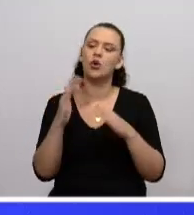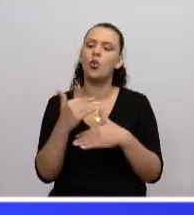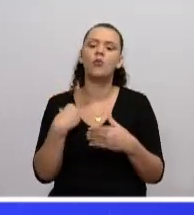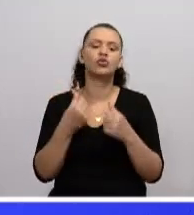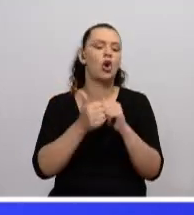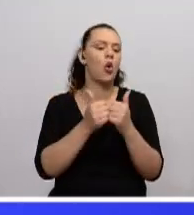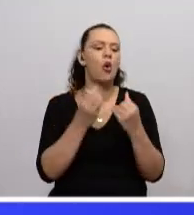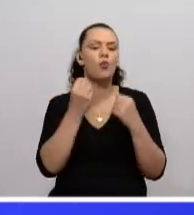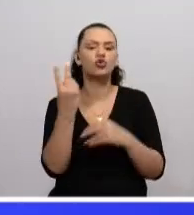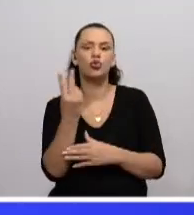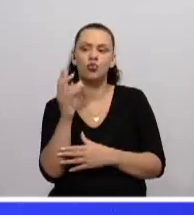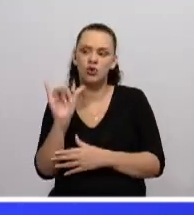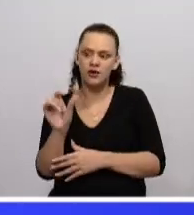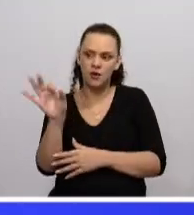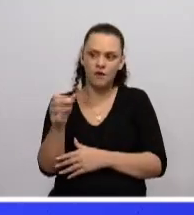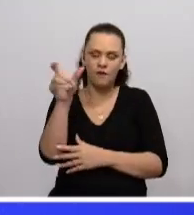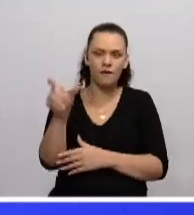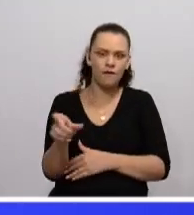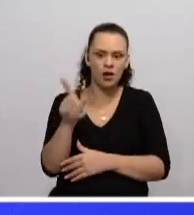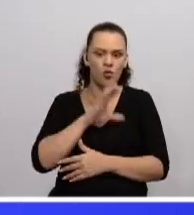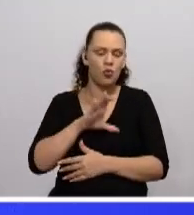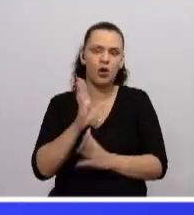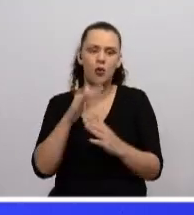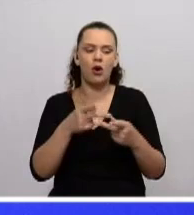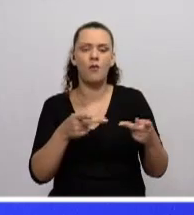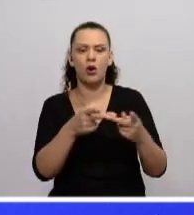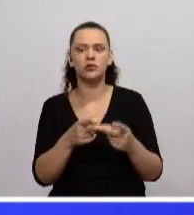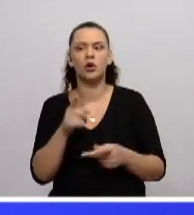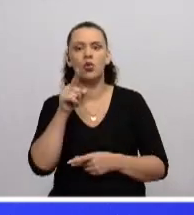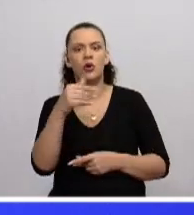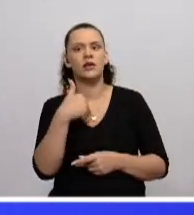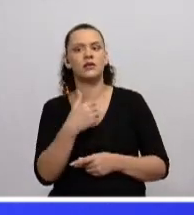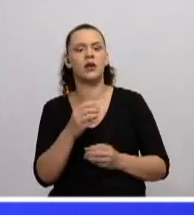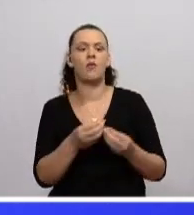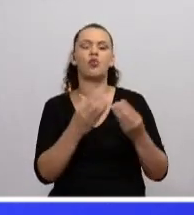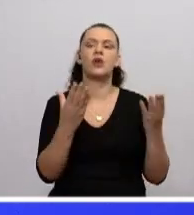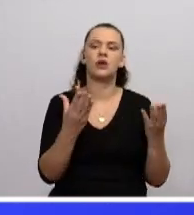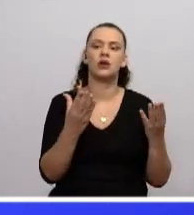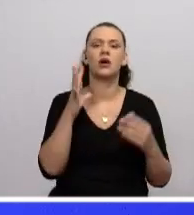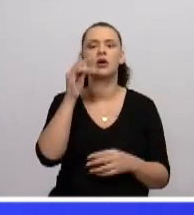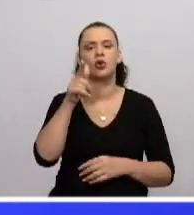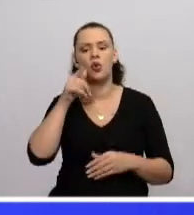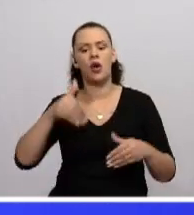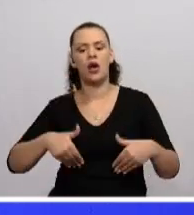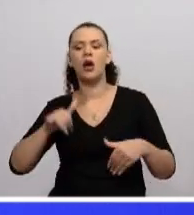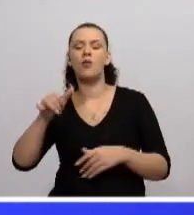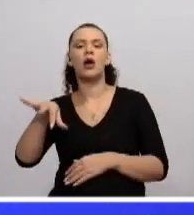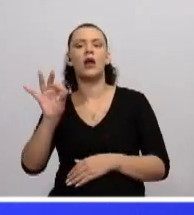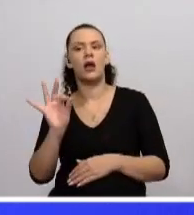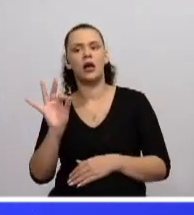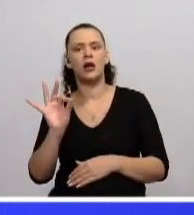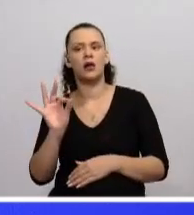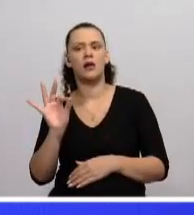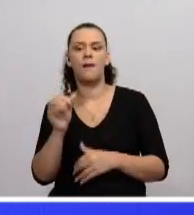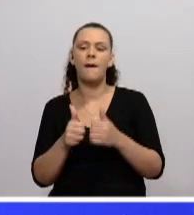tanta competencia tanto volante de esas características y con esas cualidades en el puesto porque vos tenés abundancia y obviamente el entrenador puede elegir Incluso